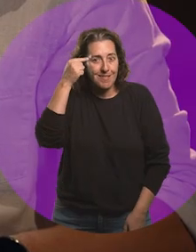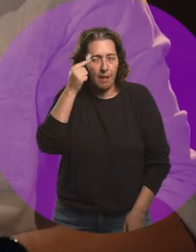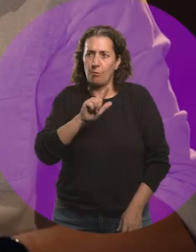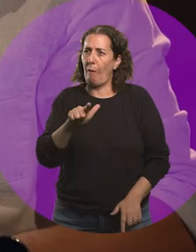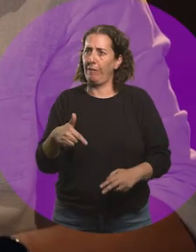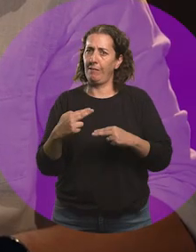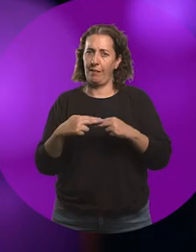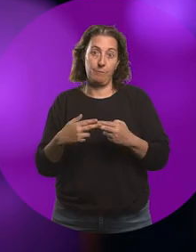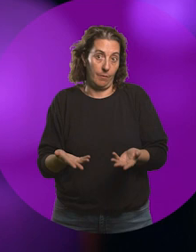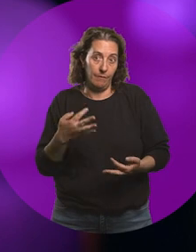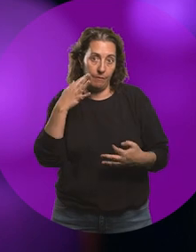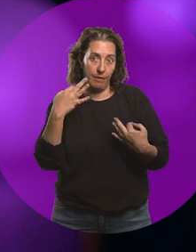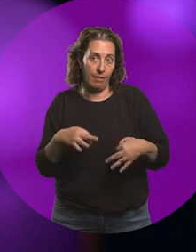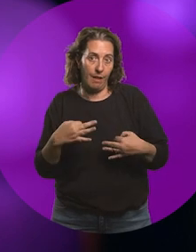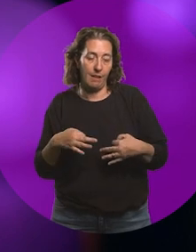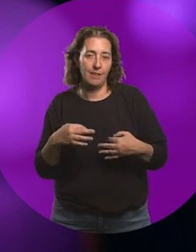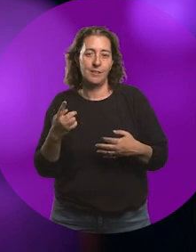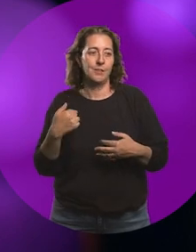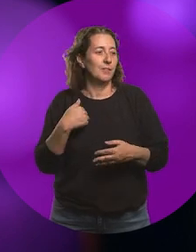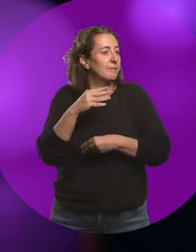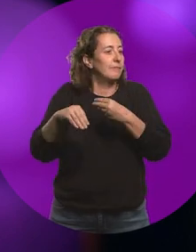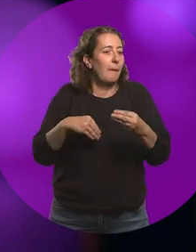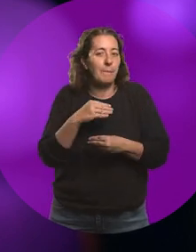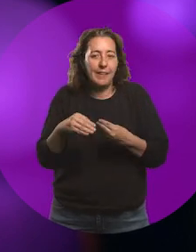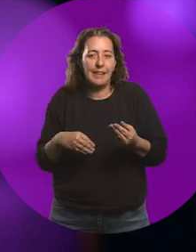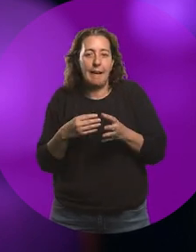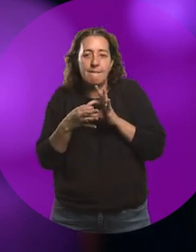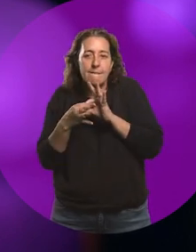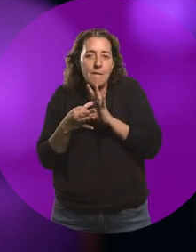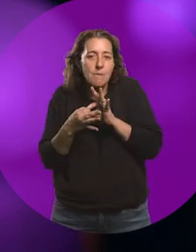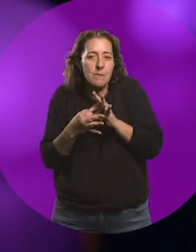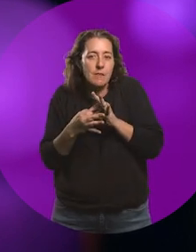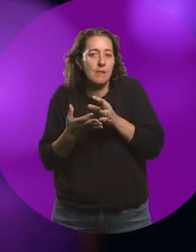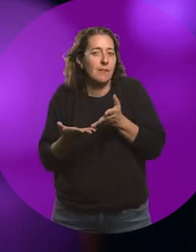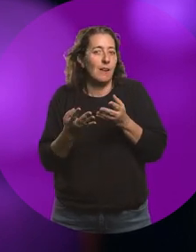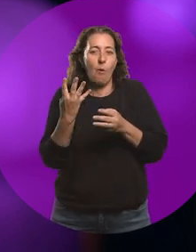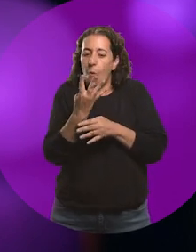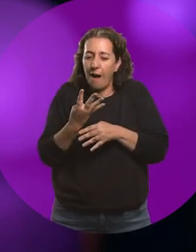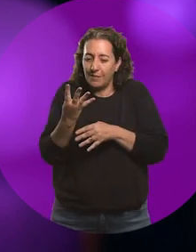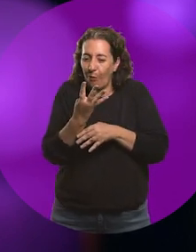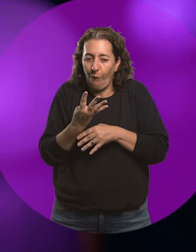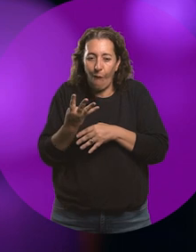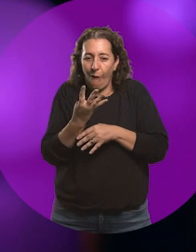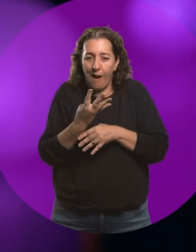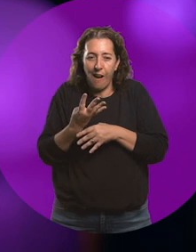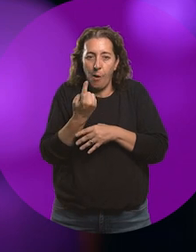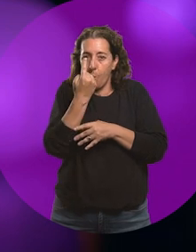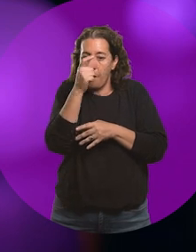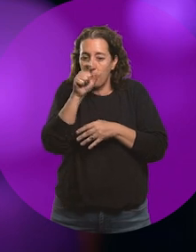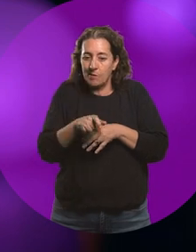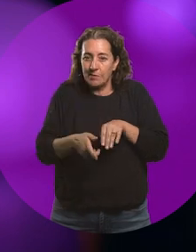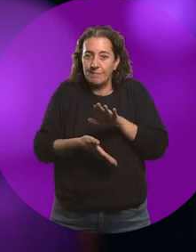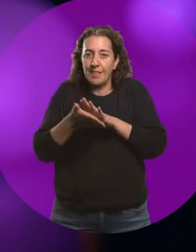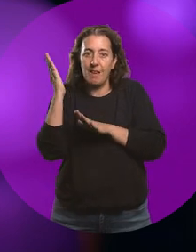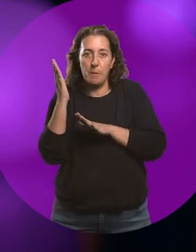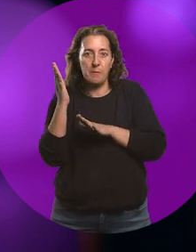y nada, y al venir de esa familia, al estar en esa familia tan unida, tan de los cuatro, el que una persona saliera de